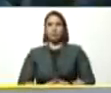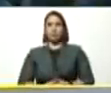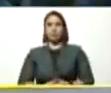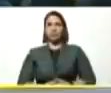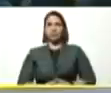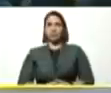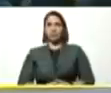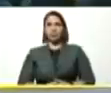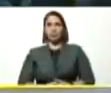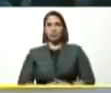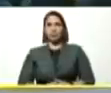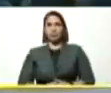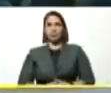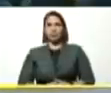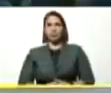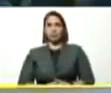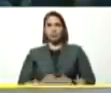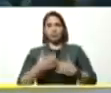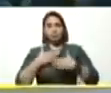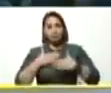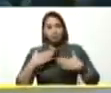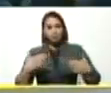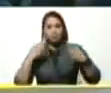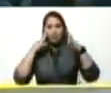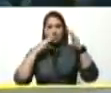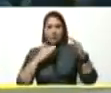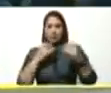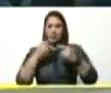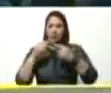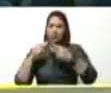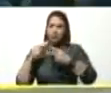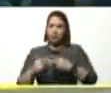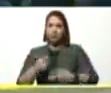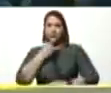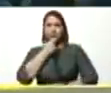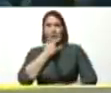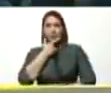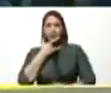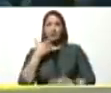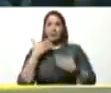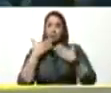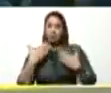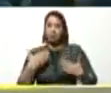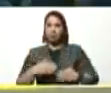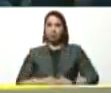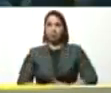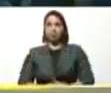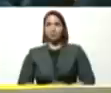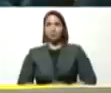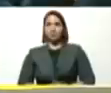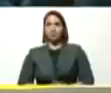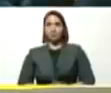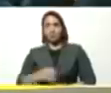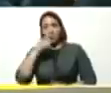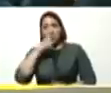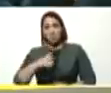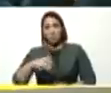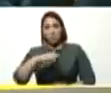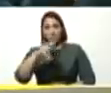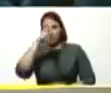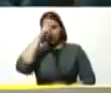cuando sirve a los demás. De verdad, una belleza. Muchas gracias, Yoselí, al pueblo de